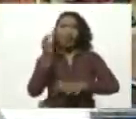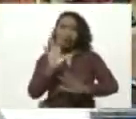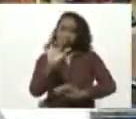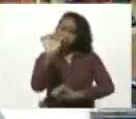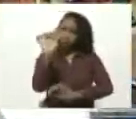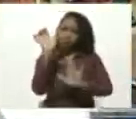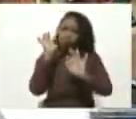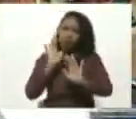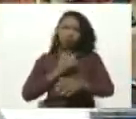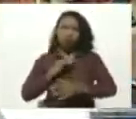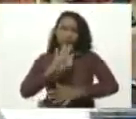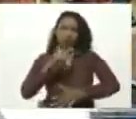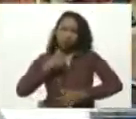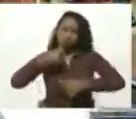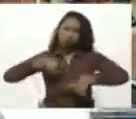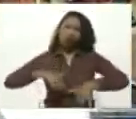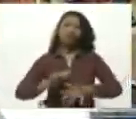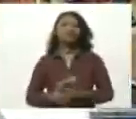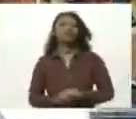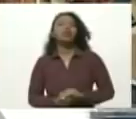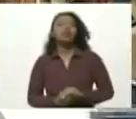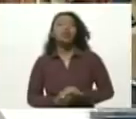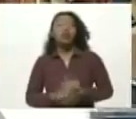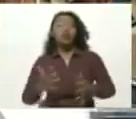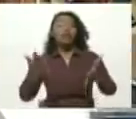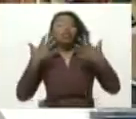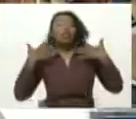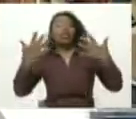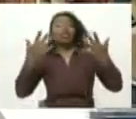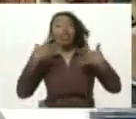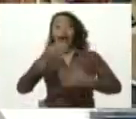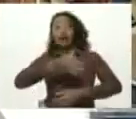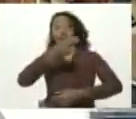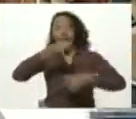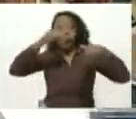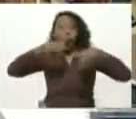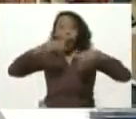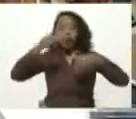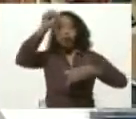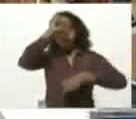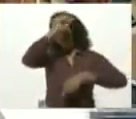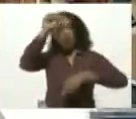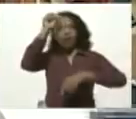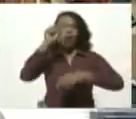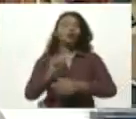¿verdad? Aquí estoy, pues, con el calor de la tarde de este domingo.